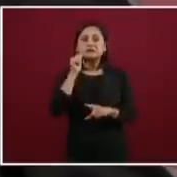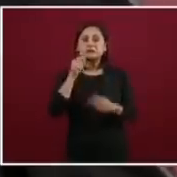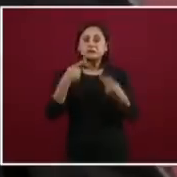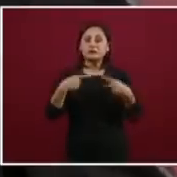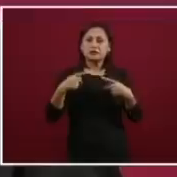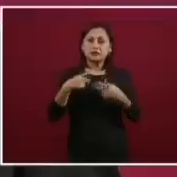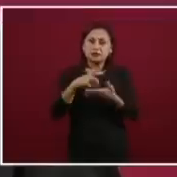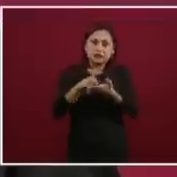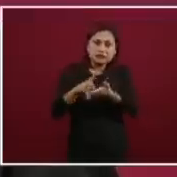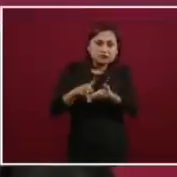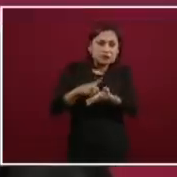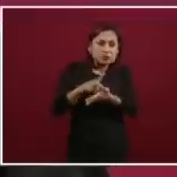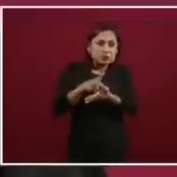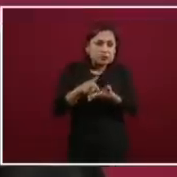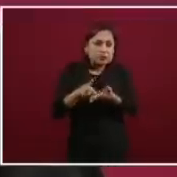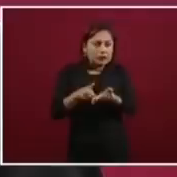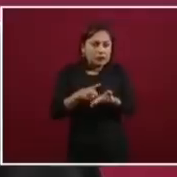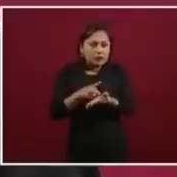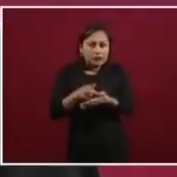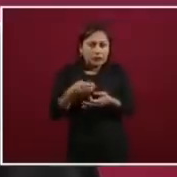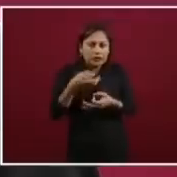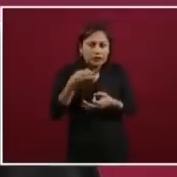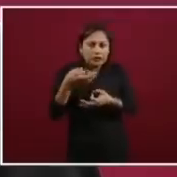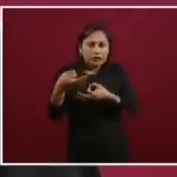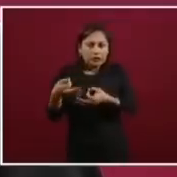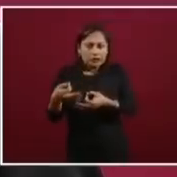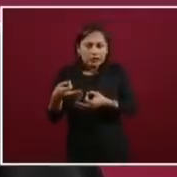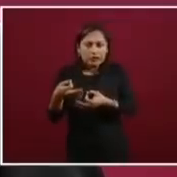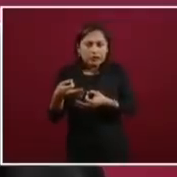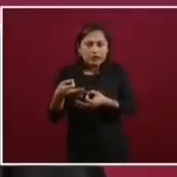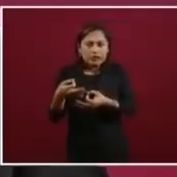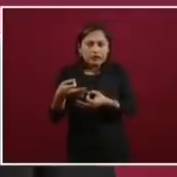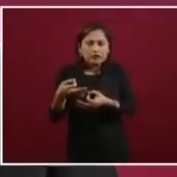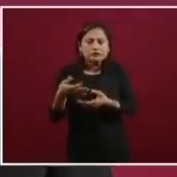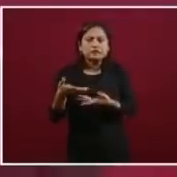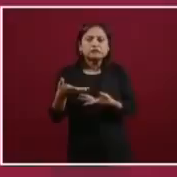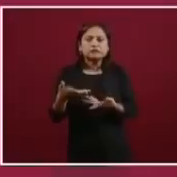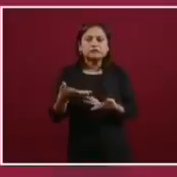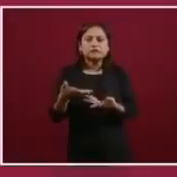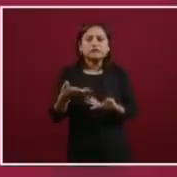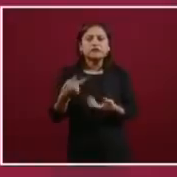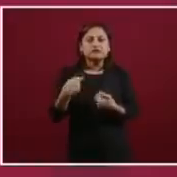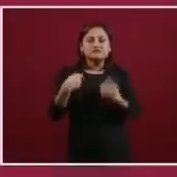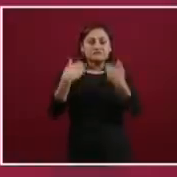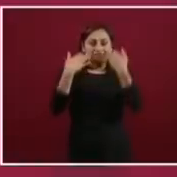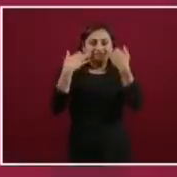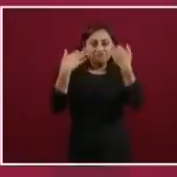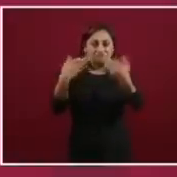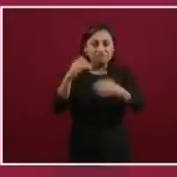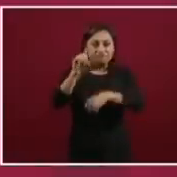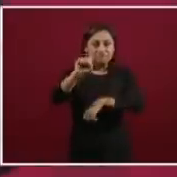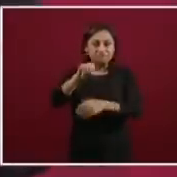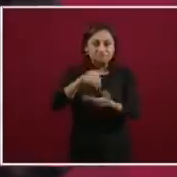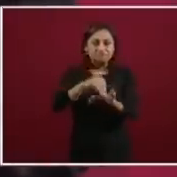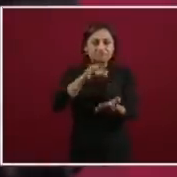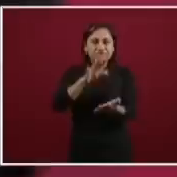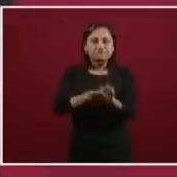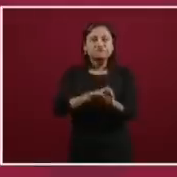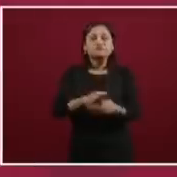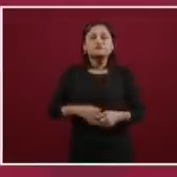eso está probado cuando están en la acción